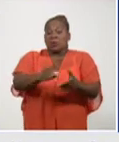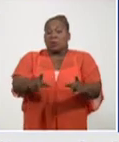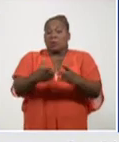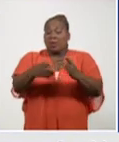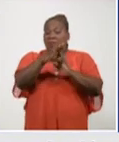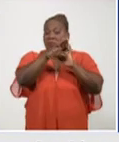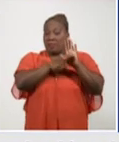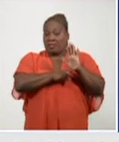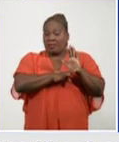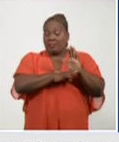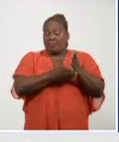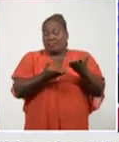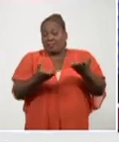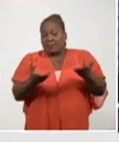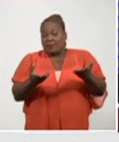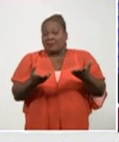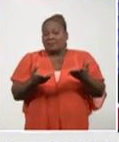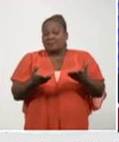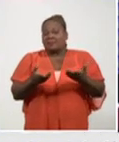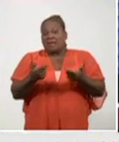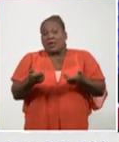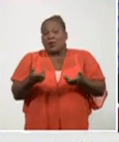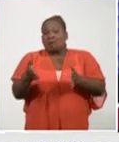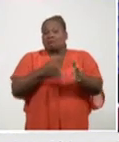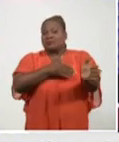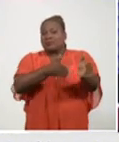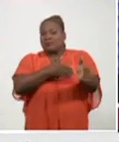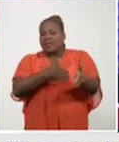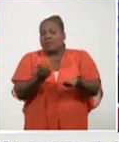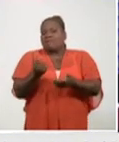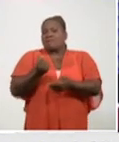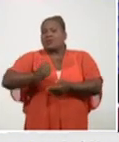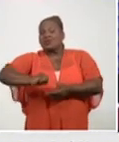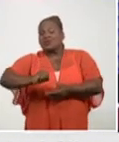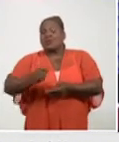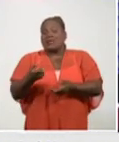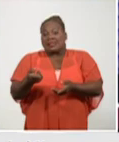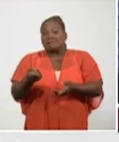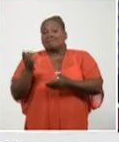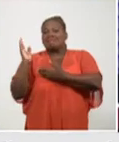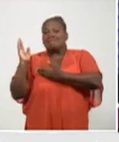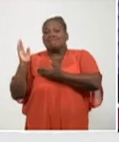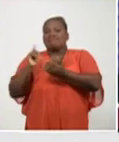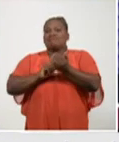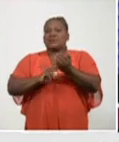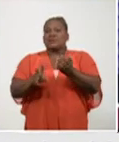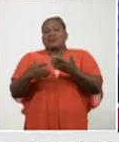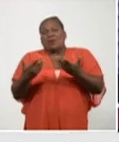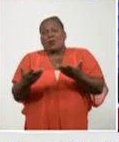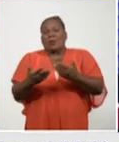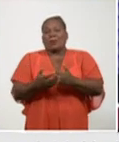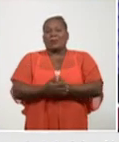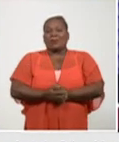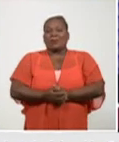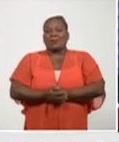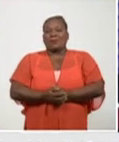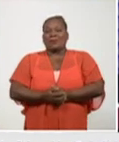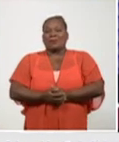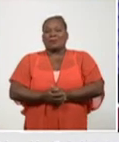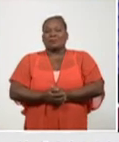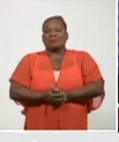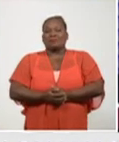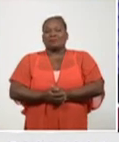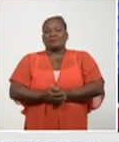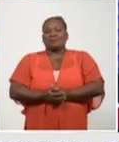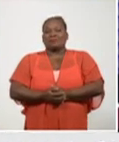sin embargo, las negligencias y las violaciones que también en este territorio estuvieron presentes, pues